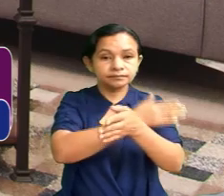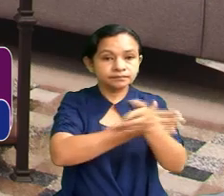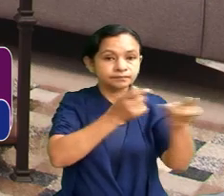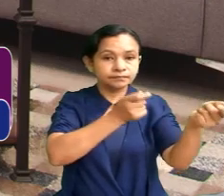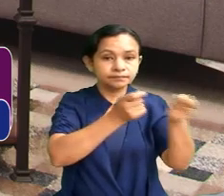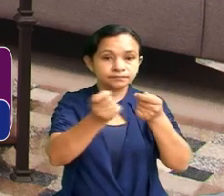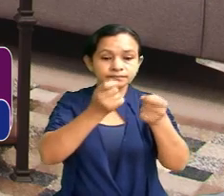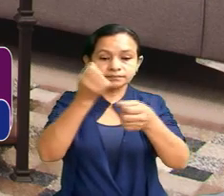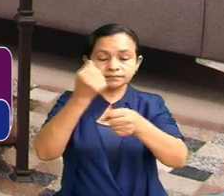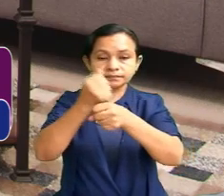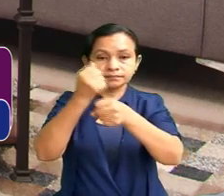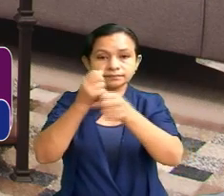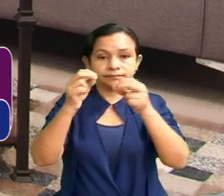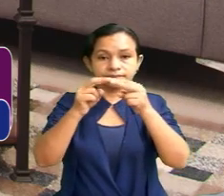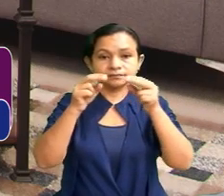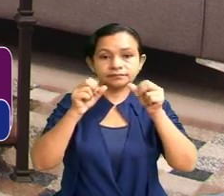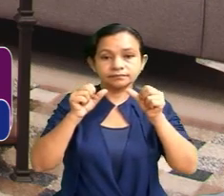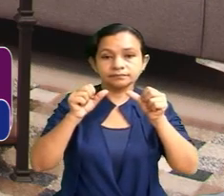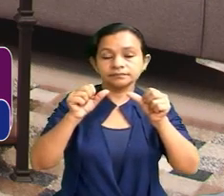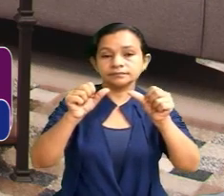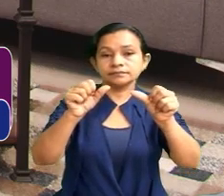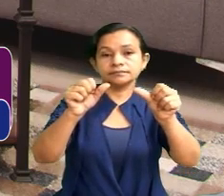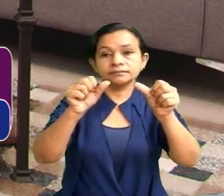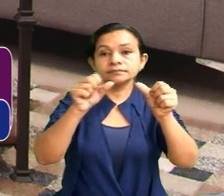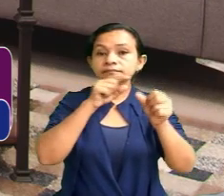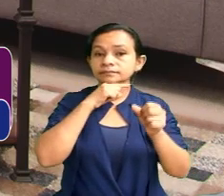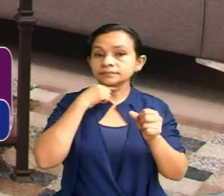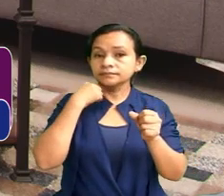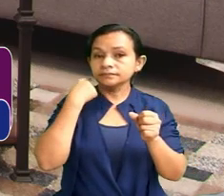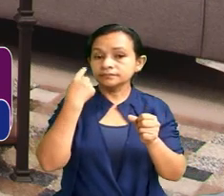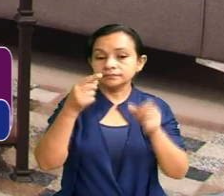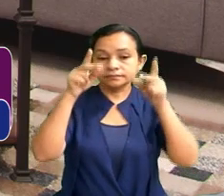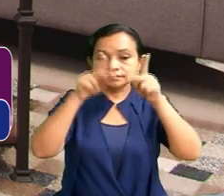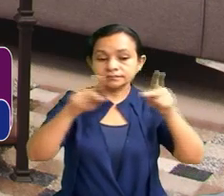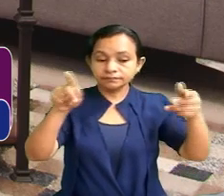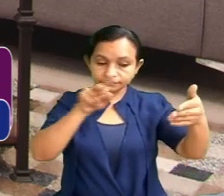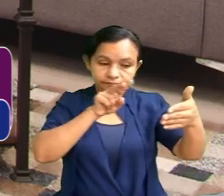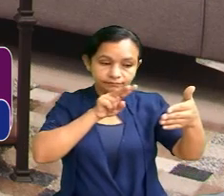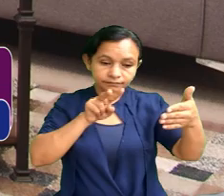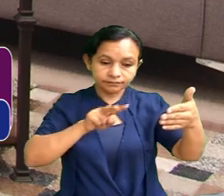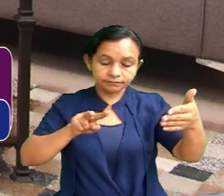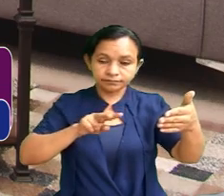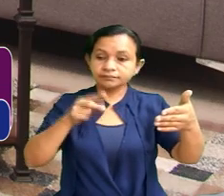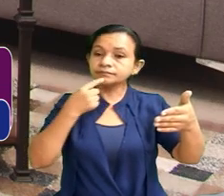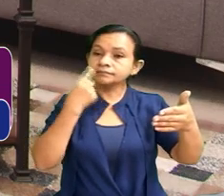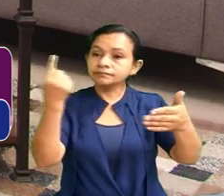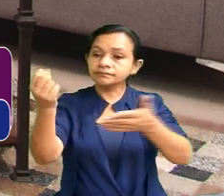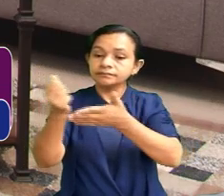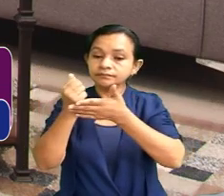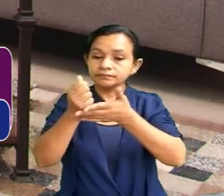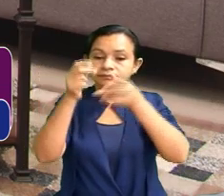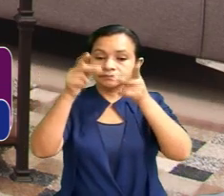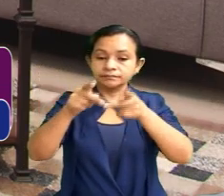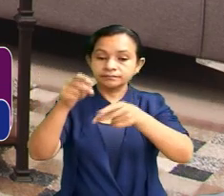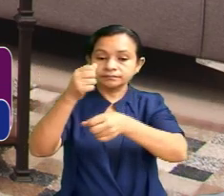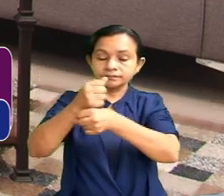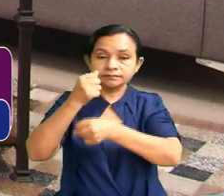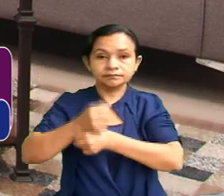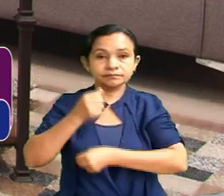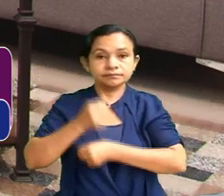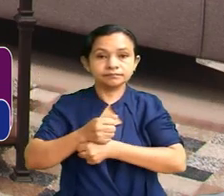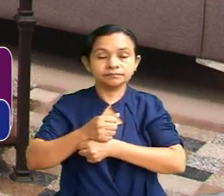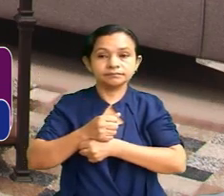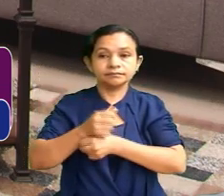relación de trabajo permanente sesiones de trabajo puede ver la revisión de planes articular identificar en conjunto todos los que ya tenemos